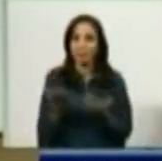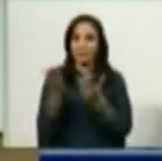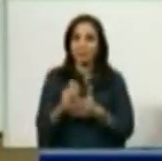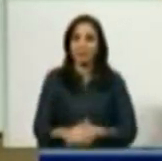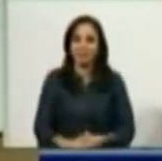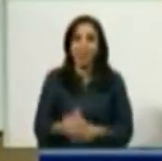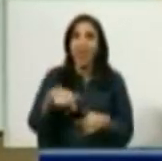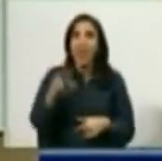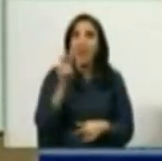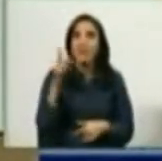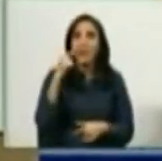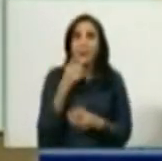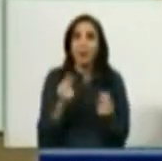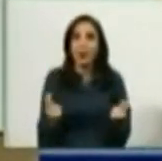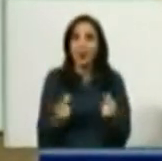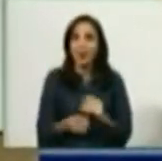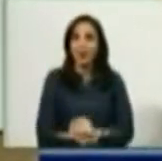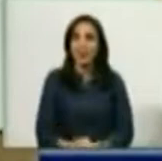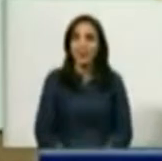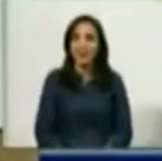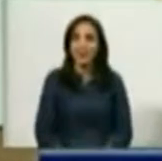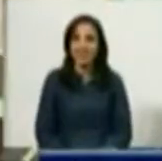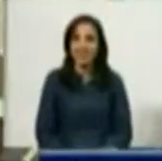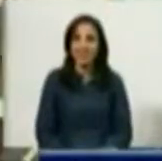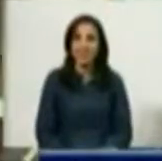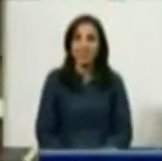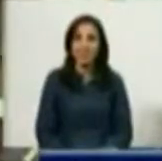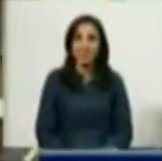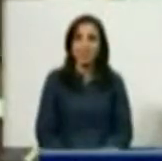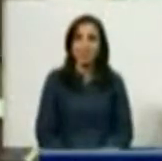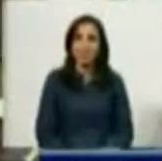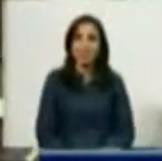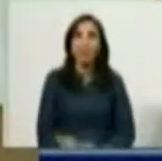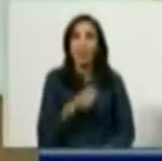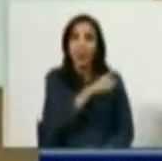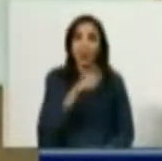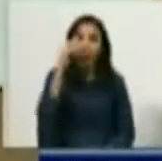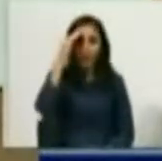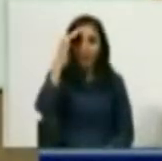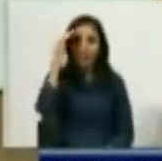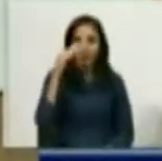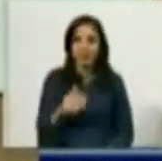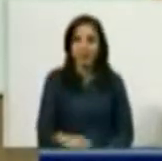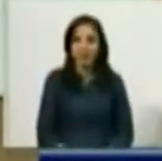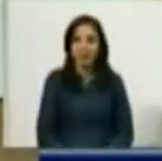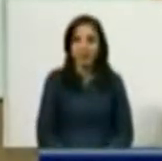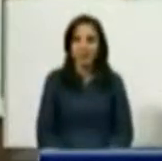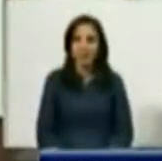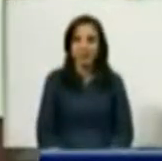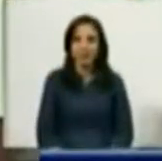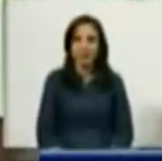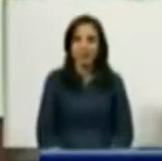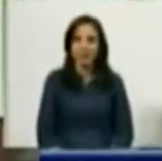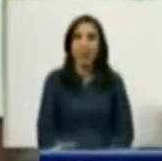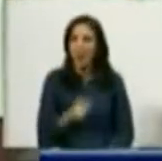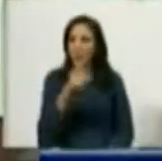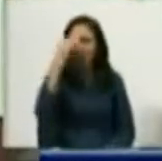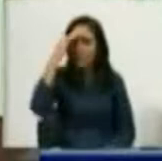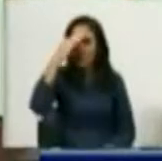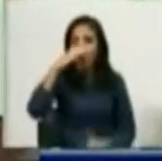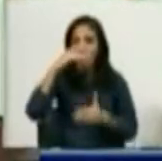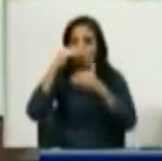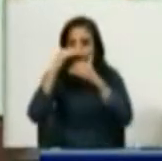bromfield Venezuela ya es una mafia estado saben quién sí sabe de mafia este tipo Por qué Porque él es un mafioso